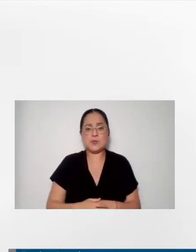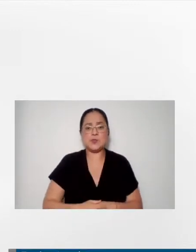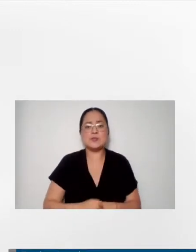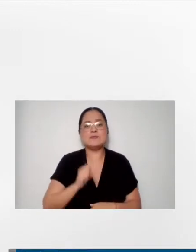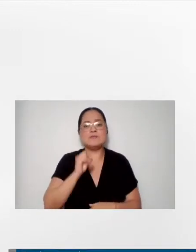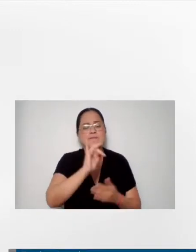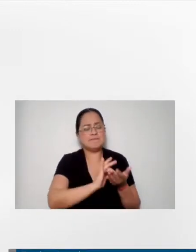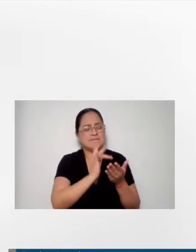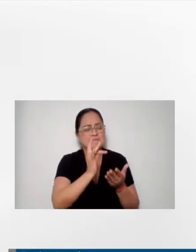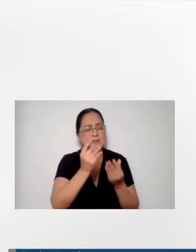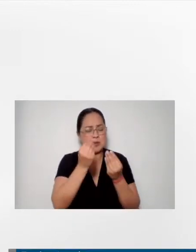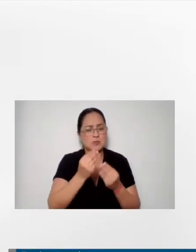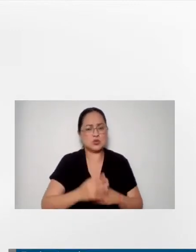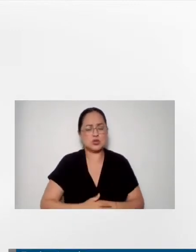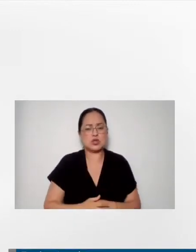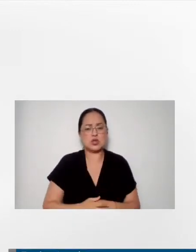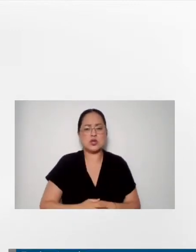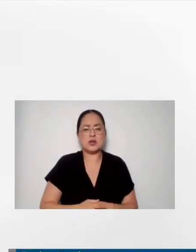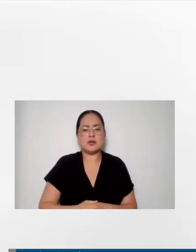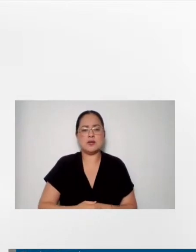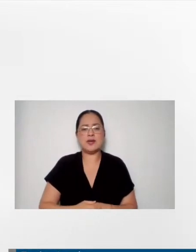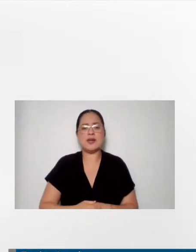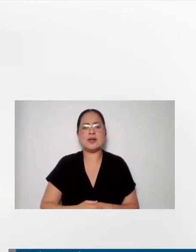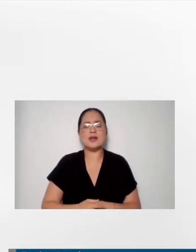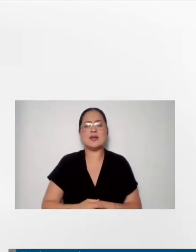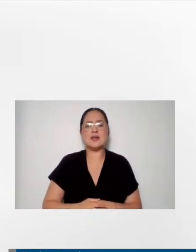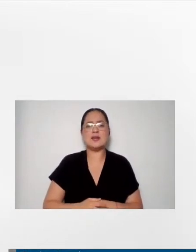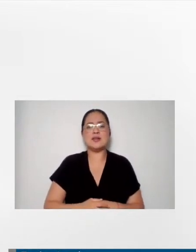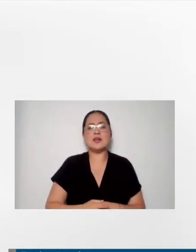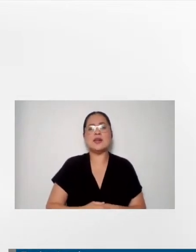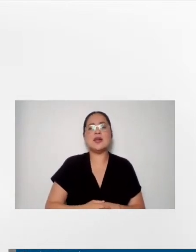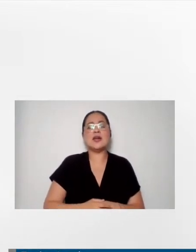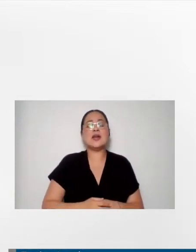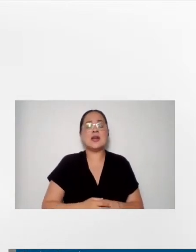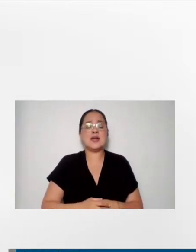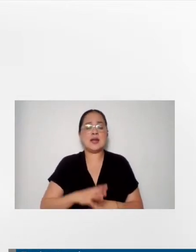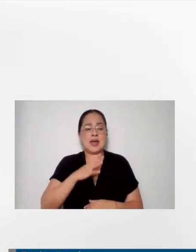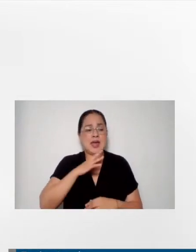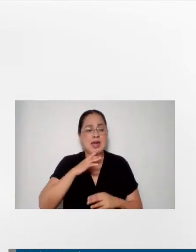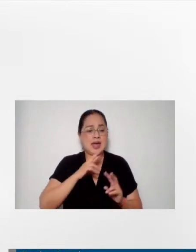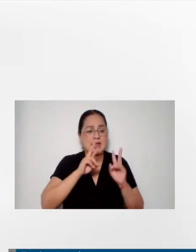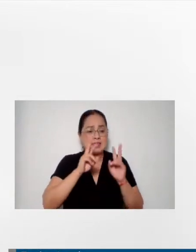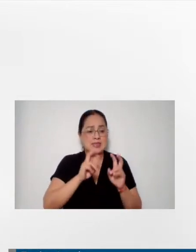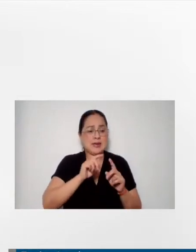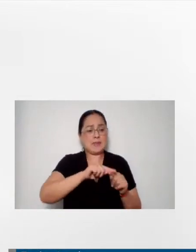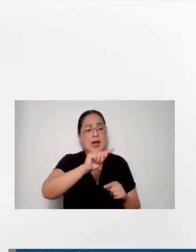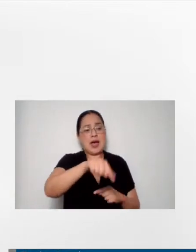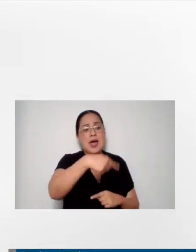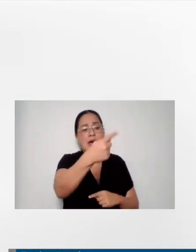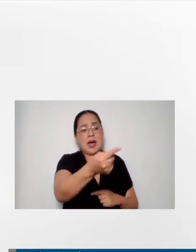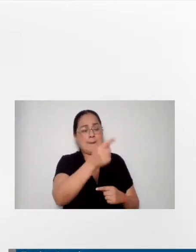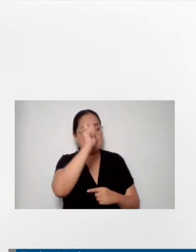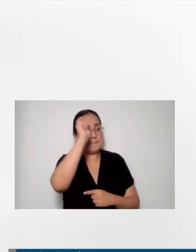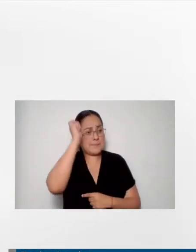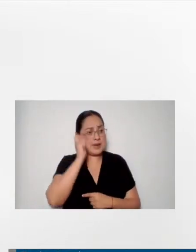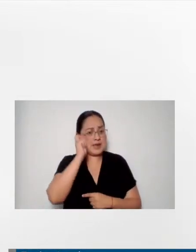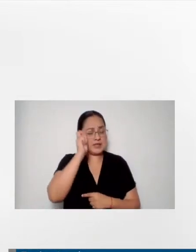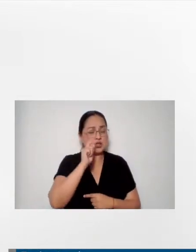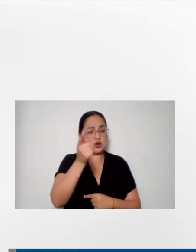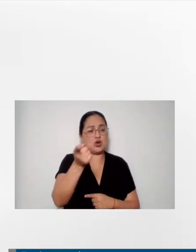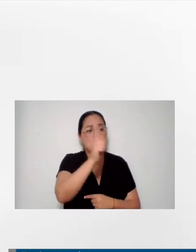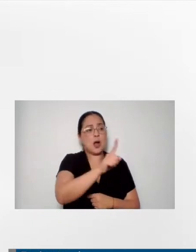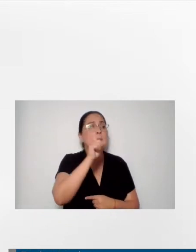gracias. Sí, bueno, el tema de gestación por subrogación solamente me recordó al primer caso que nos comentaba la jueza